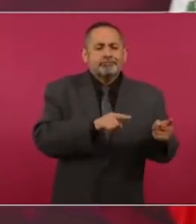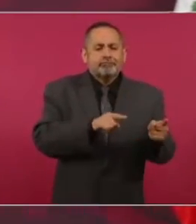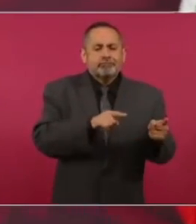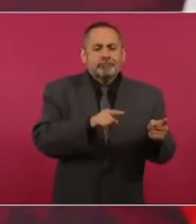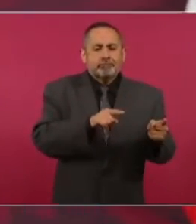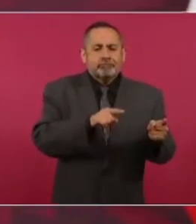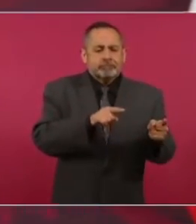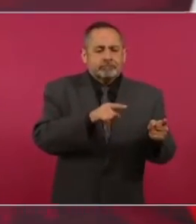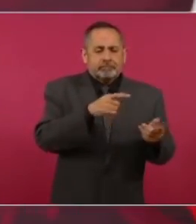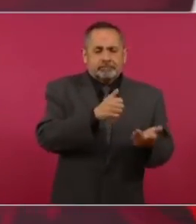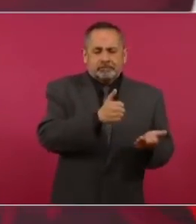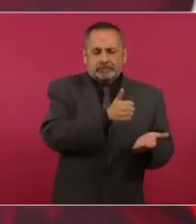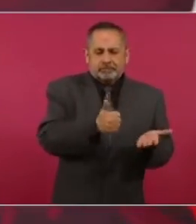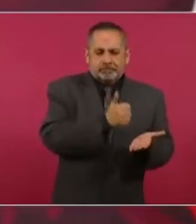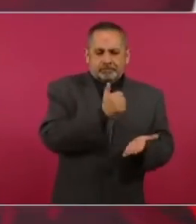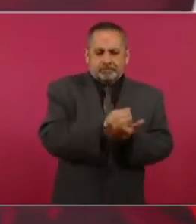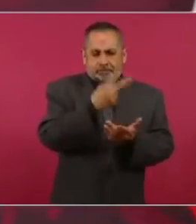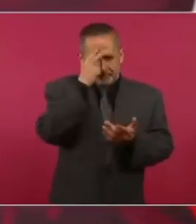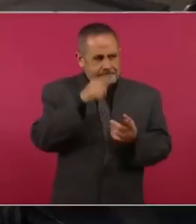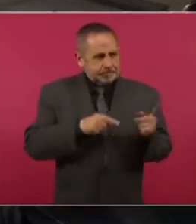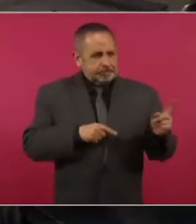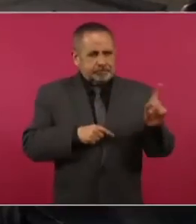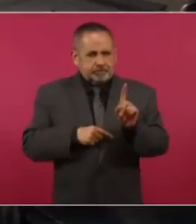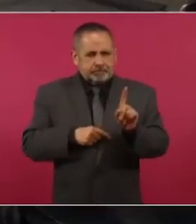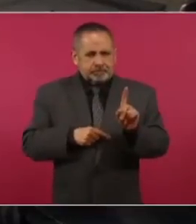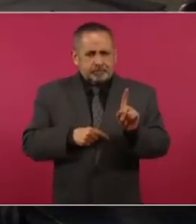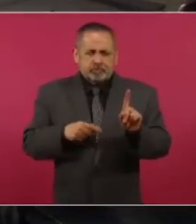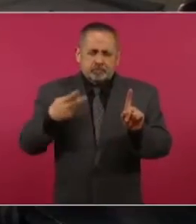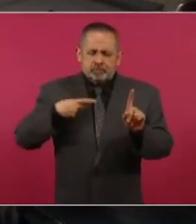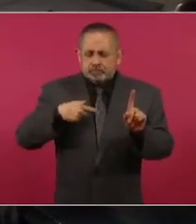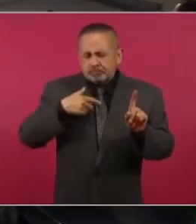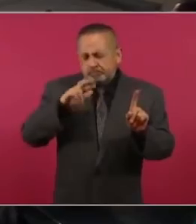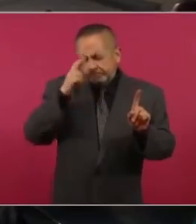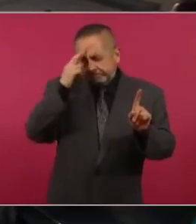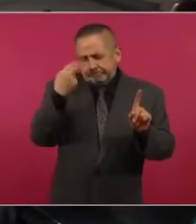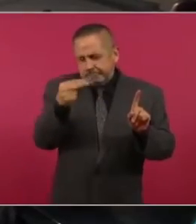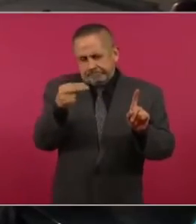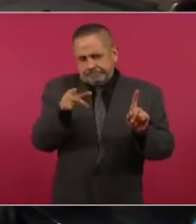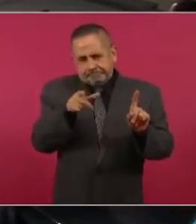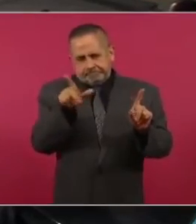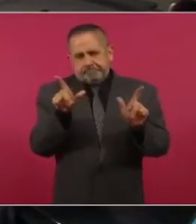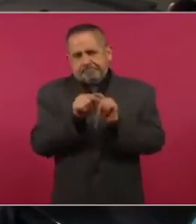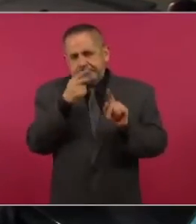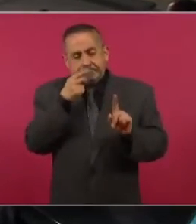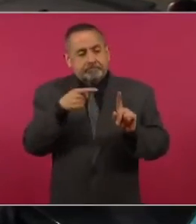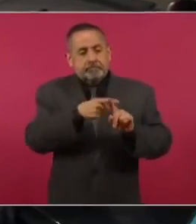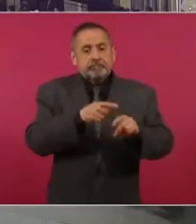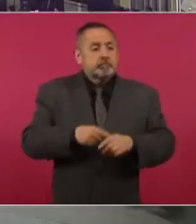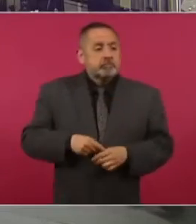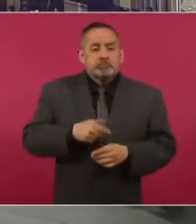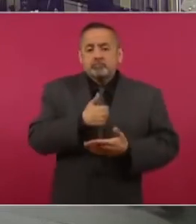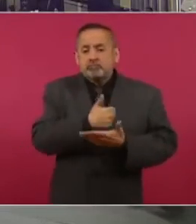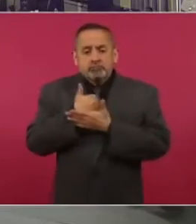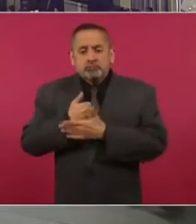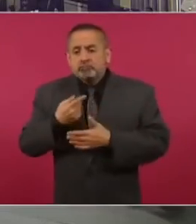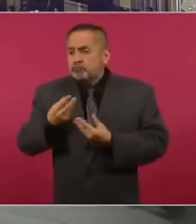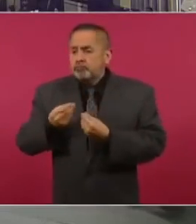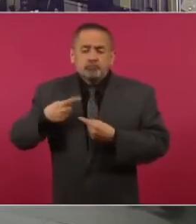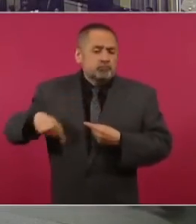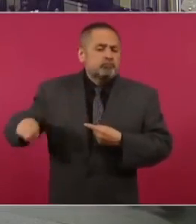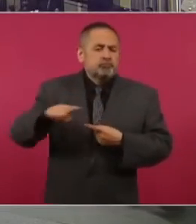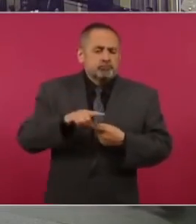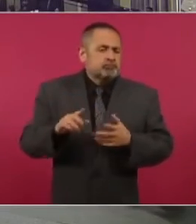Superior de Justicia de la Ciudad de México, una persona que no voy a mencionar, nos ayuda mucho, dice,